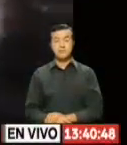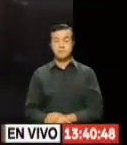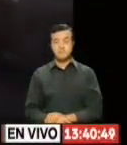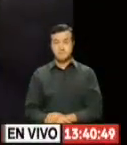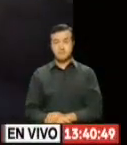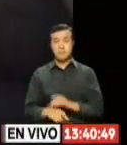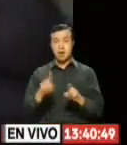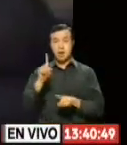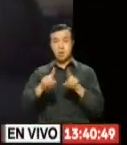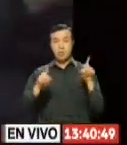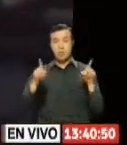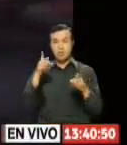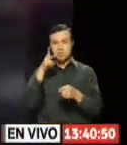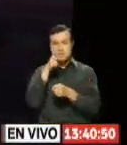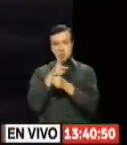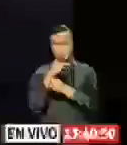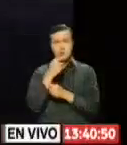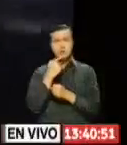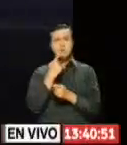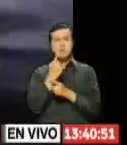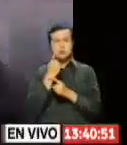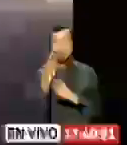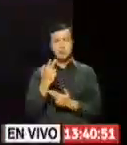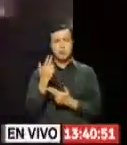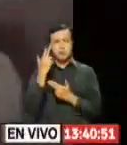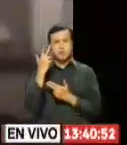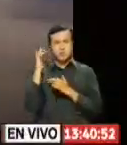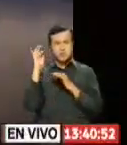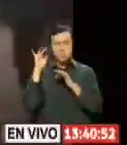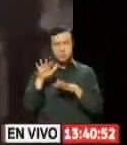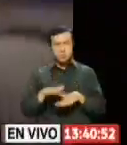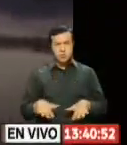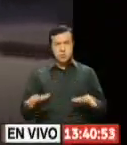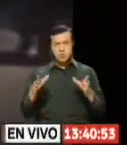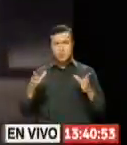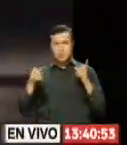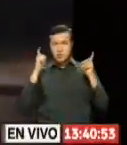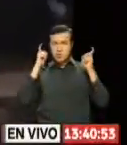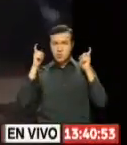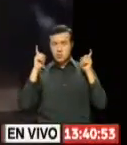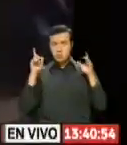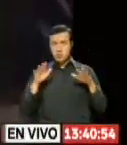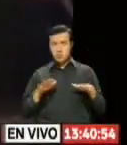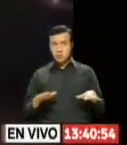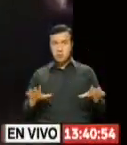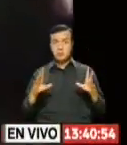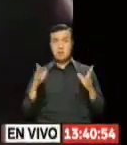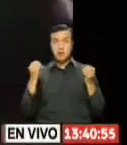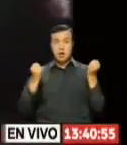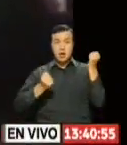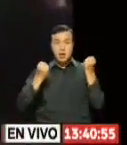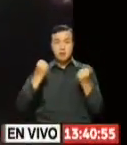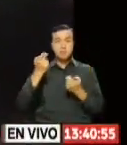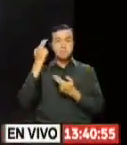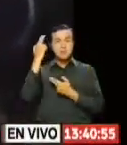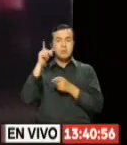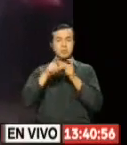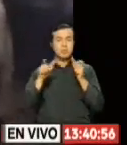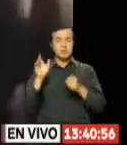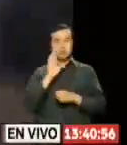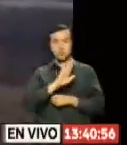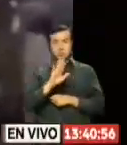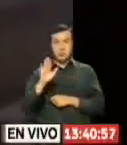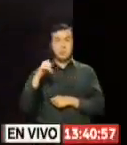Mientras algunos videos mostraban el momento en que el ejército acudió al lugar para controlar la situación con vehículos armados y